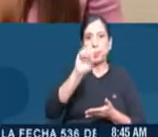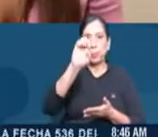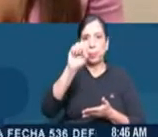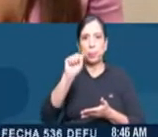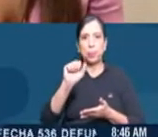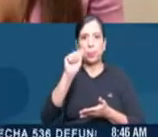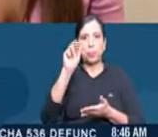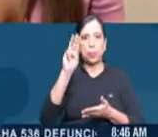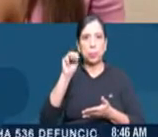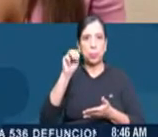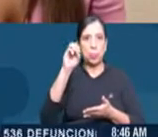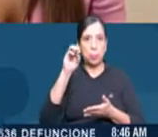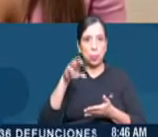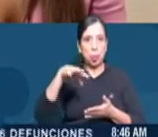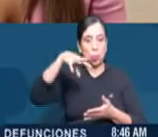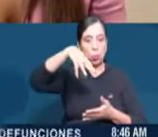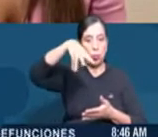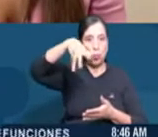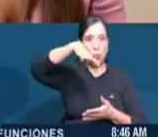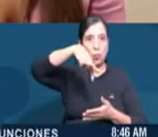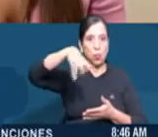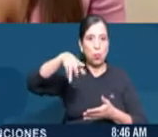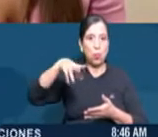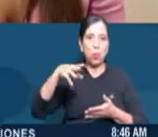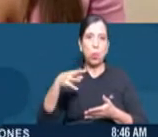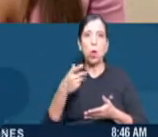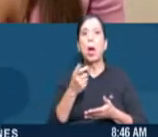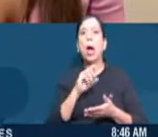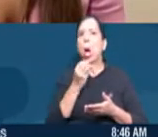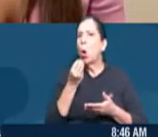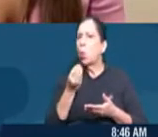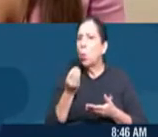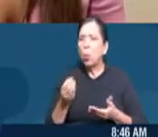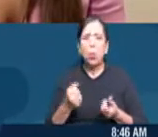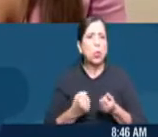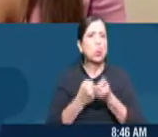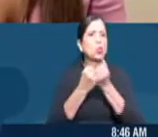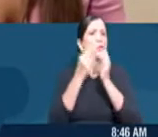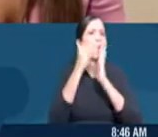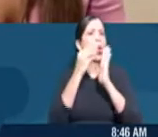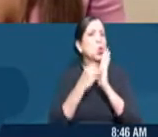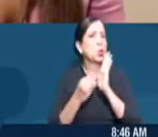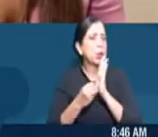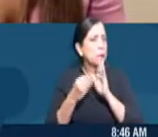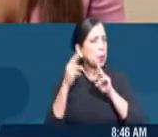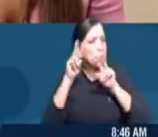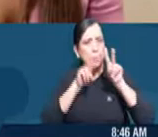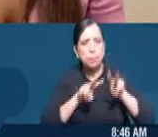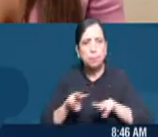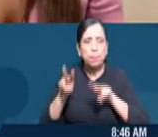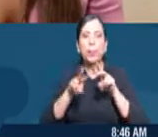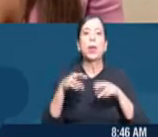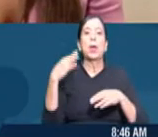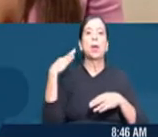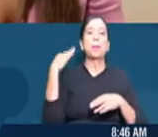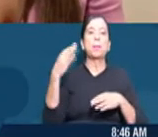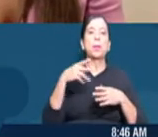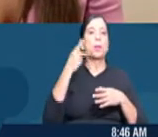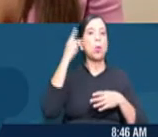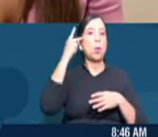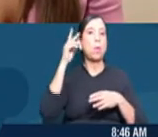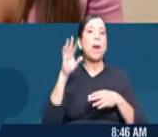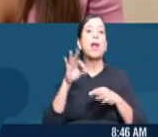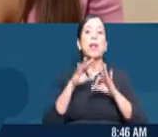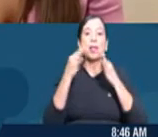esas secciones, así que hay mucho contenido por explorar en la plataforma. Invitamos a todos los padres de familia a utilizarlas porque